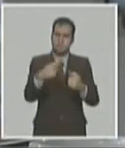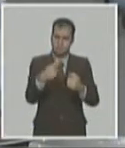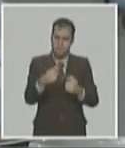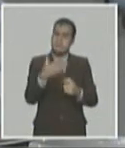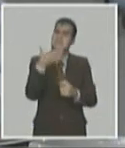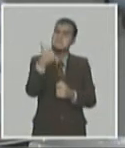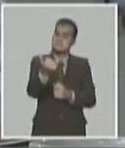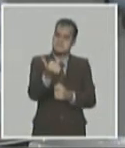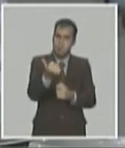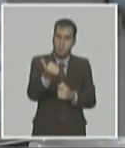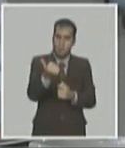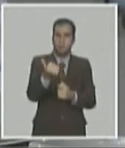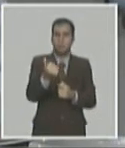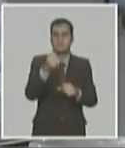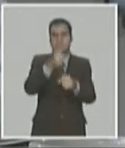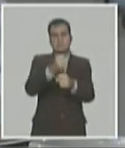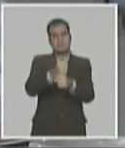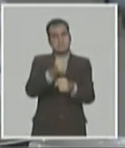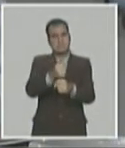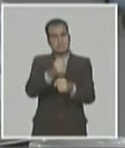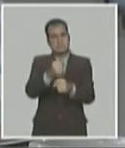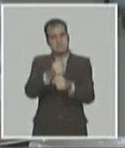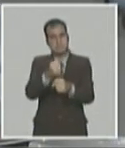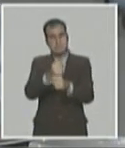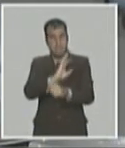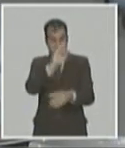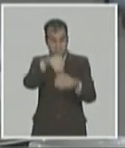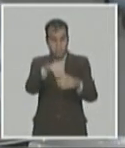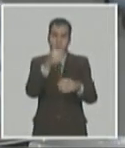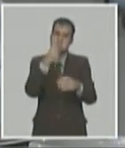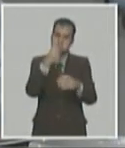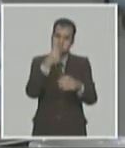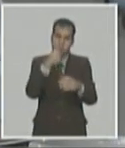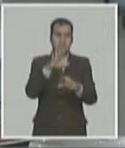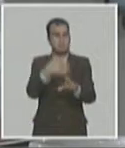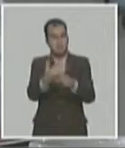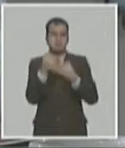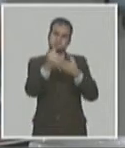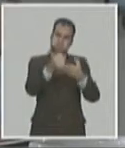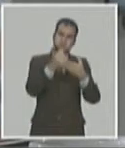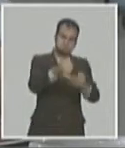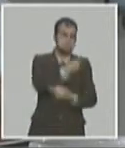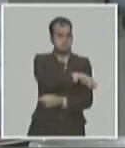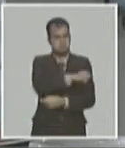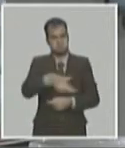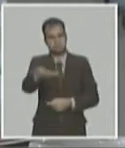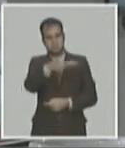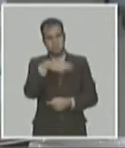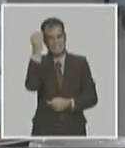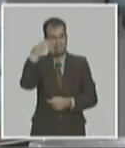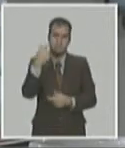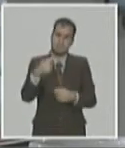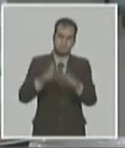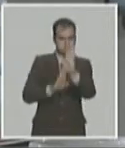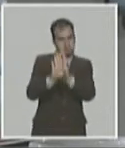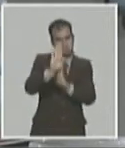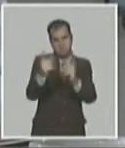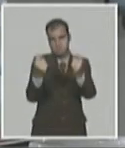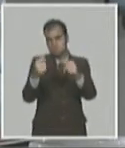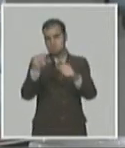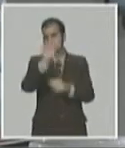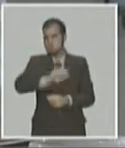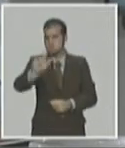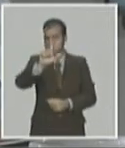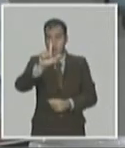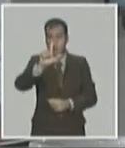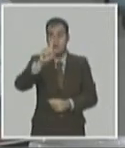vida interna para tener una mayor incidencia en la vida externa, es decir, en el desarrollo económico, social de nuestro país,